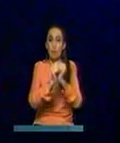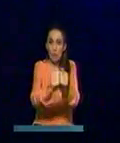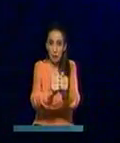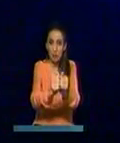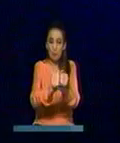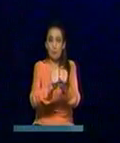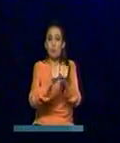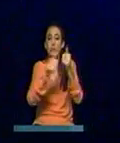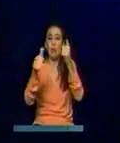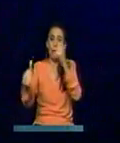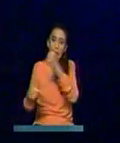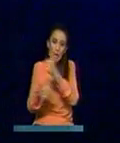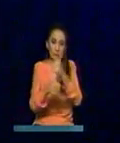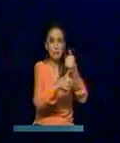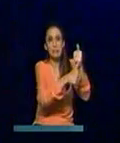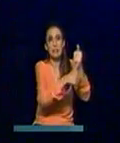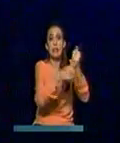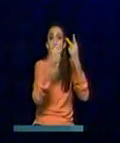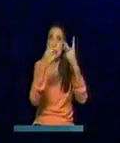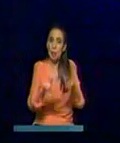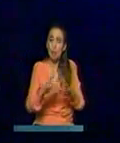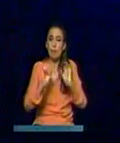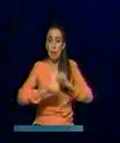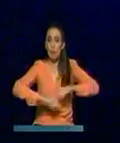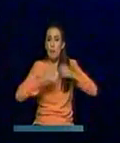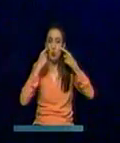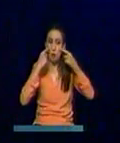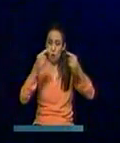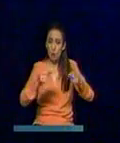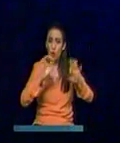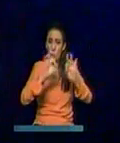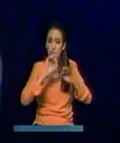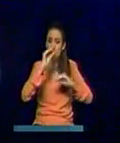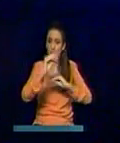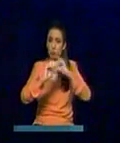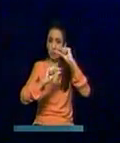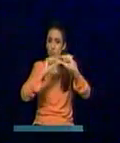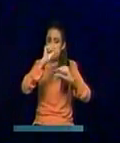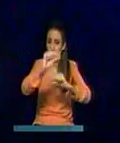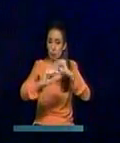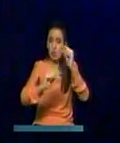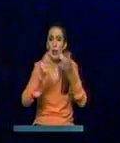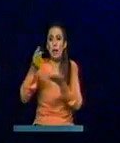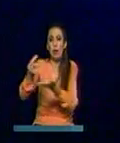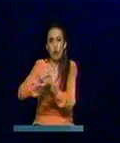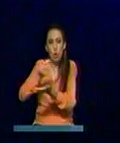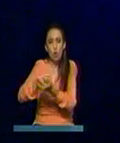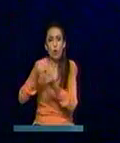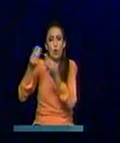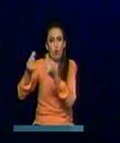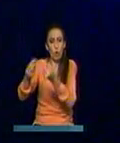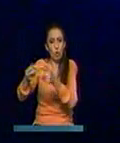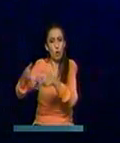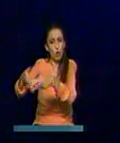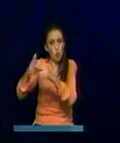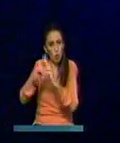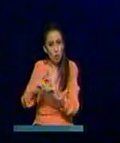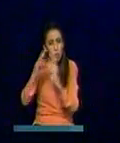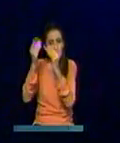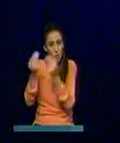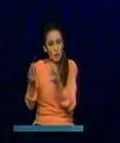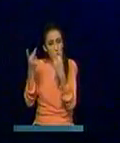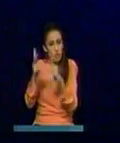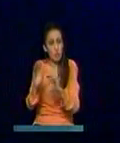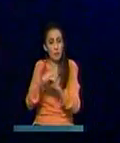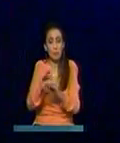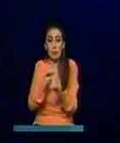asistir a ese emprendedor y poderlo guiar por los pasos adecuados, también con créditos, también con microcréditos adecuados. Y por qué no,